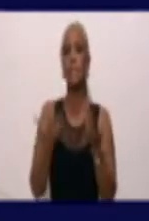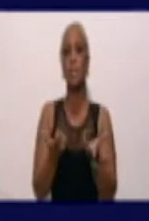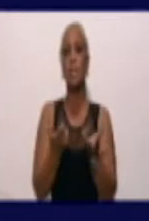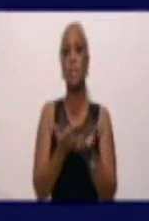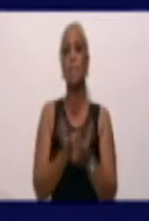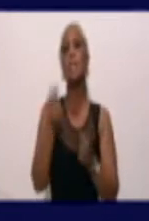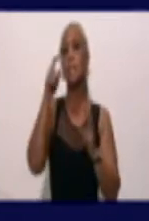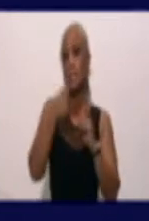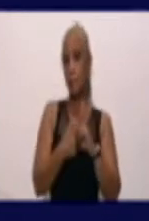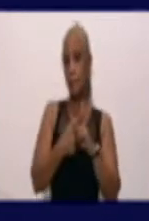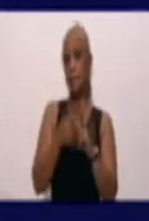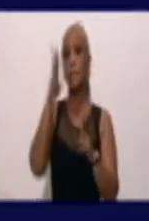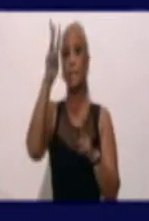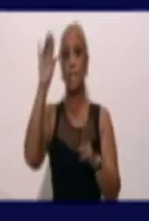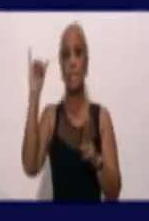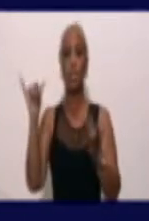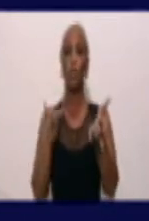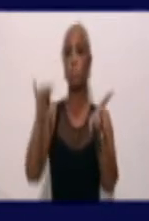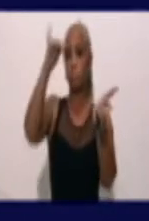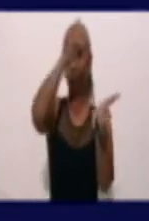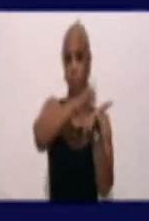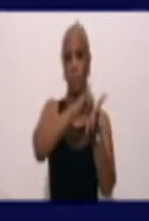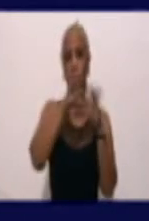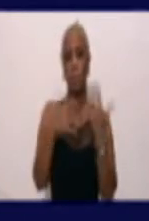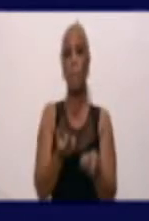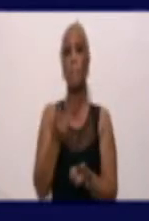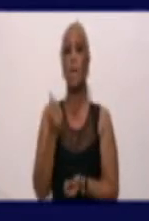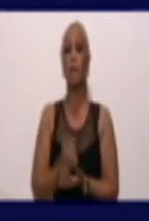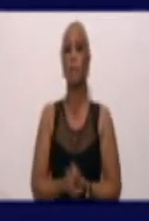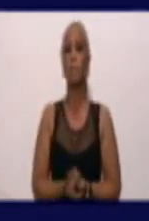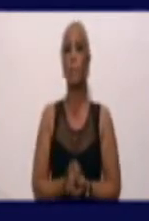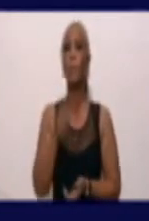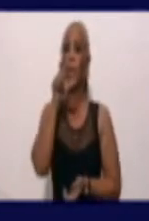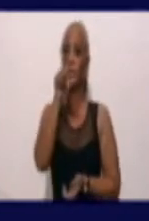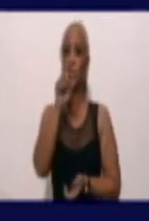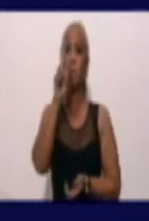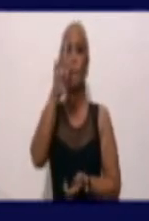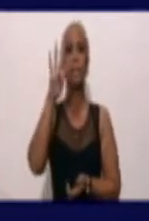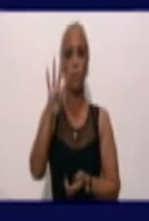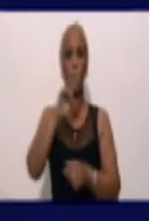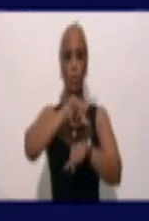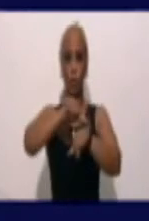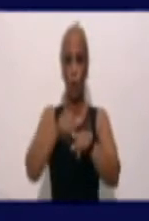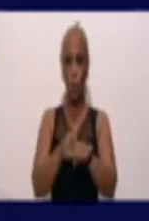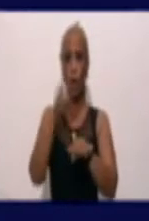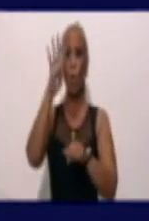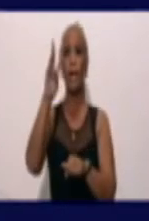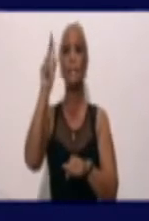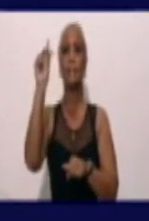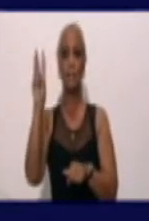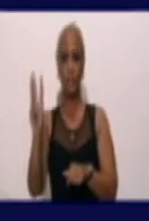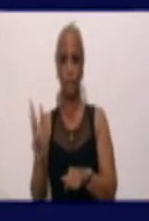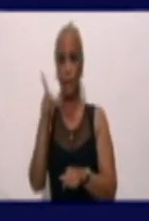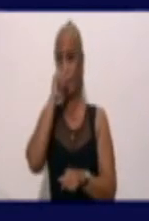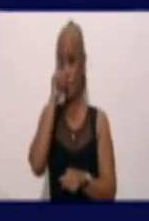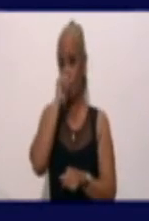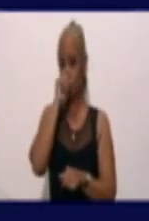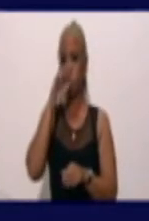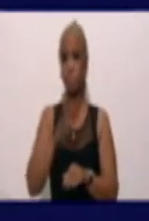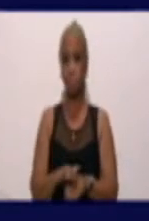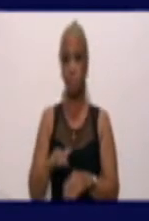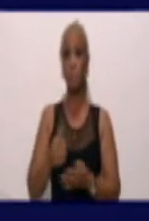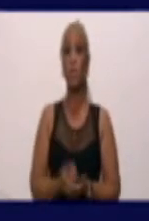y 379 viajeros. En las últimas 24 horas fueron 43 los pacientes en la edad pediátrica reportados